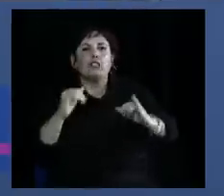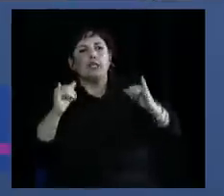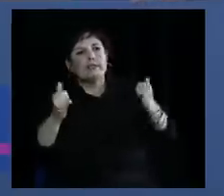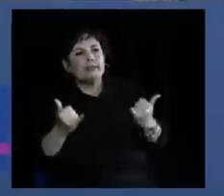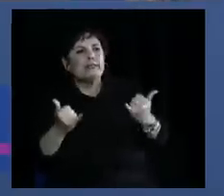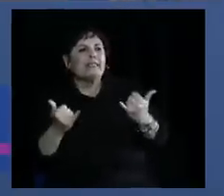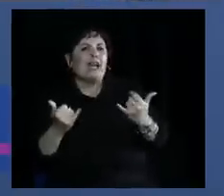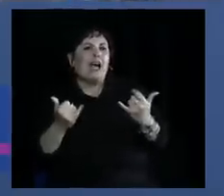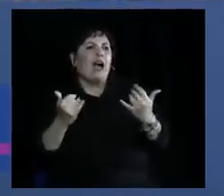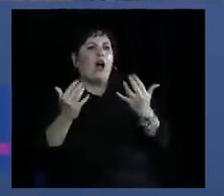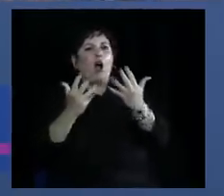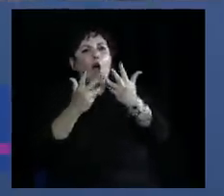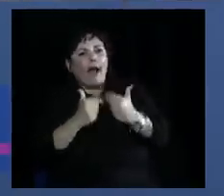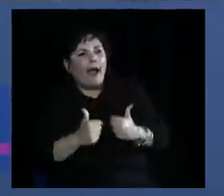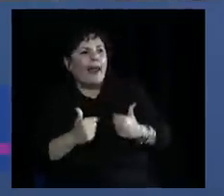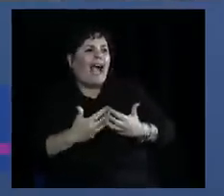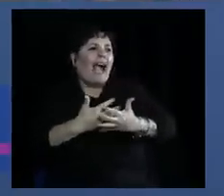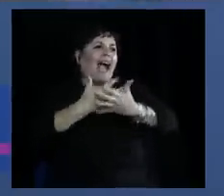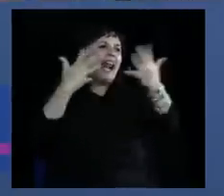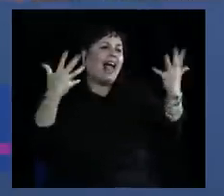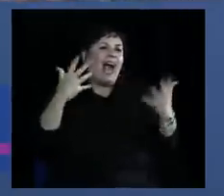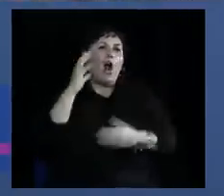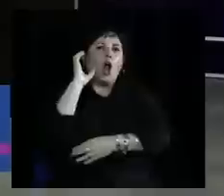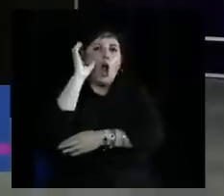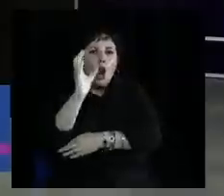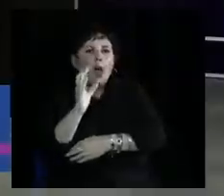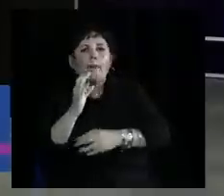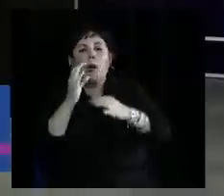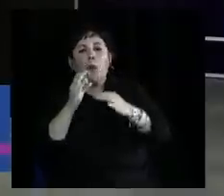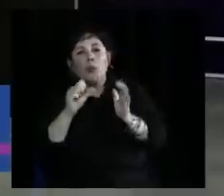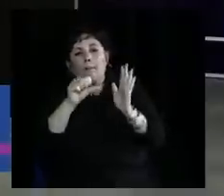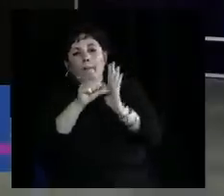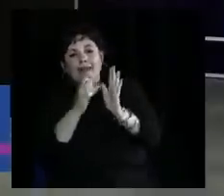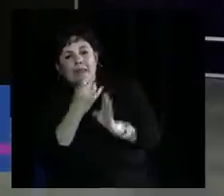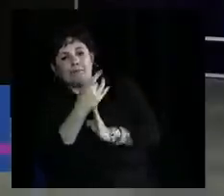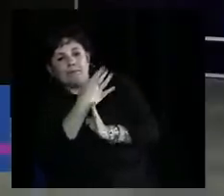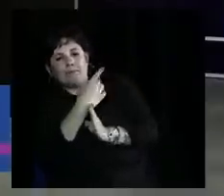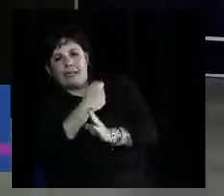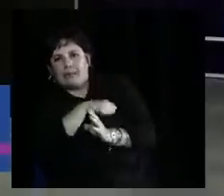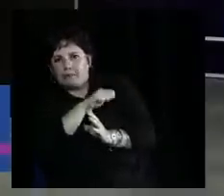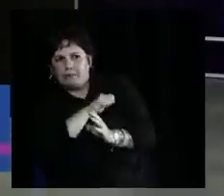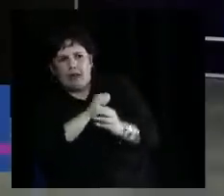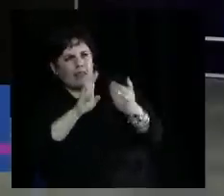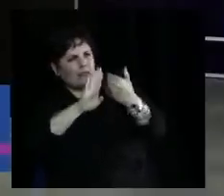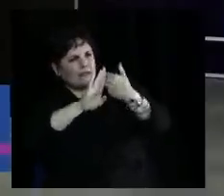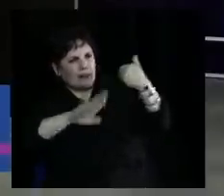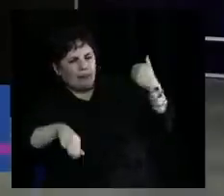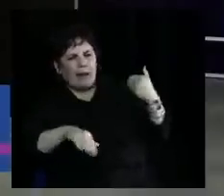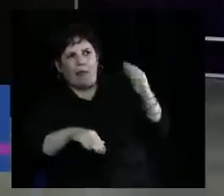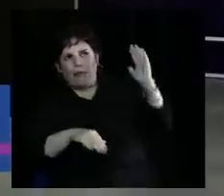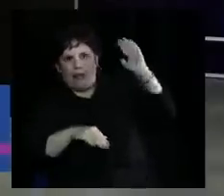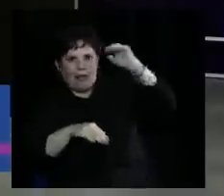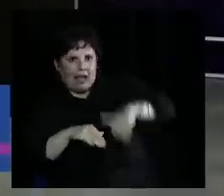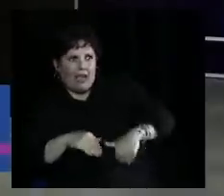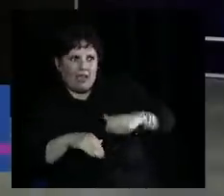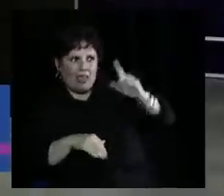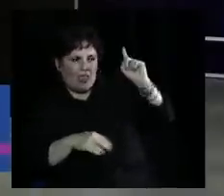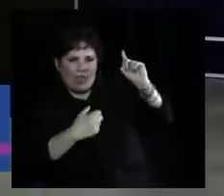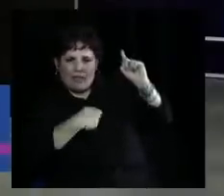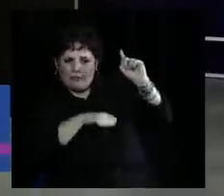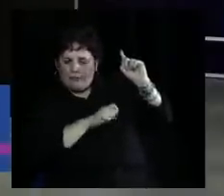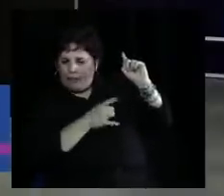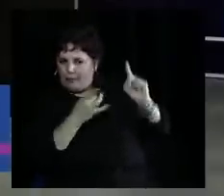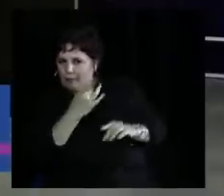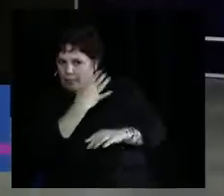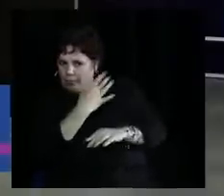Gran Colombia, un momento donde la región se estaba independizando de España, que estaba en caída, y se iba a